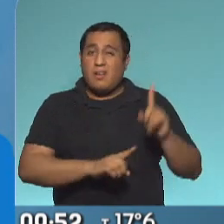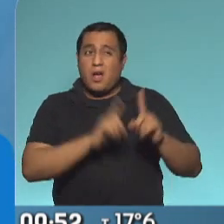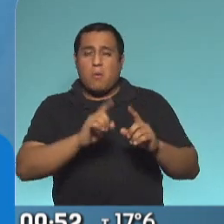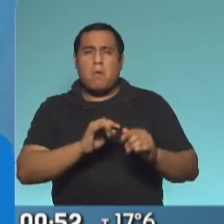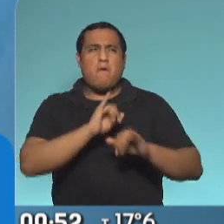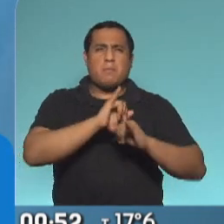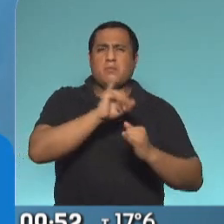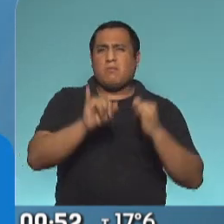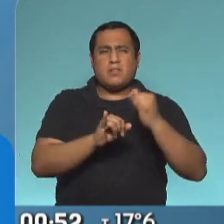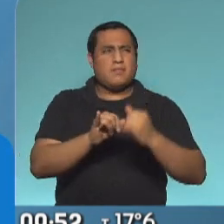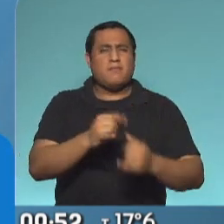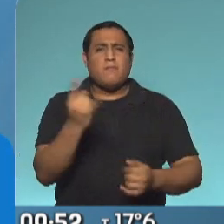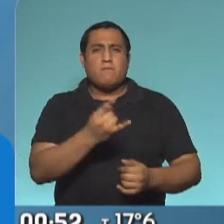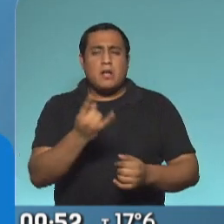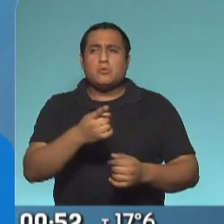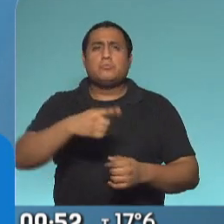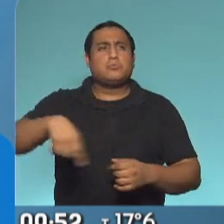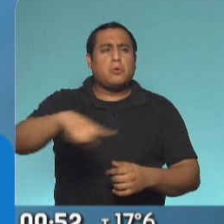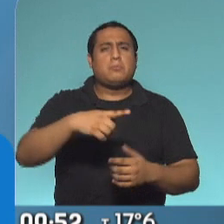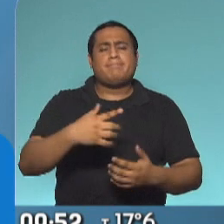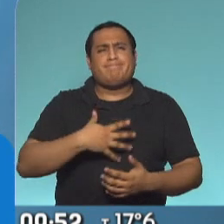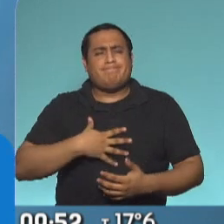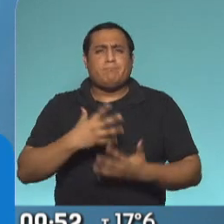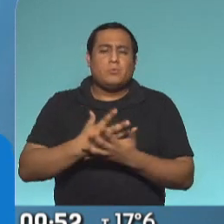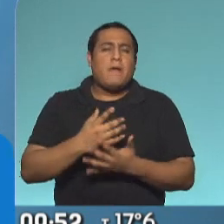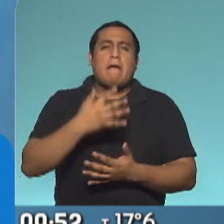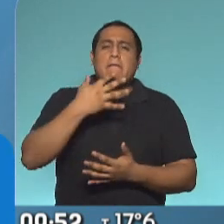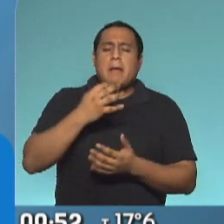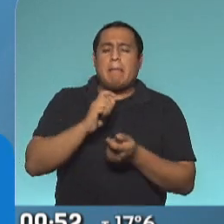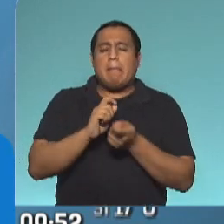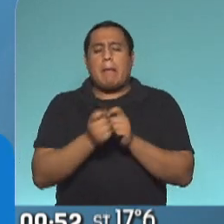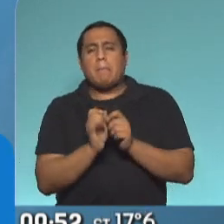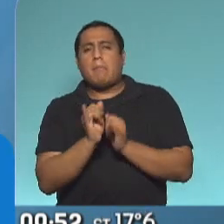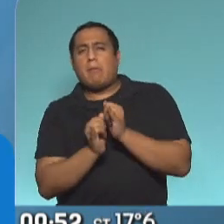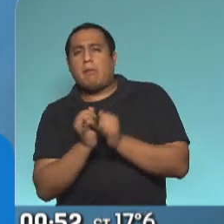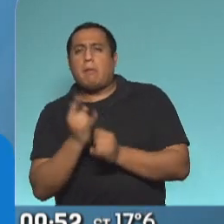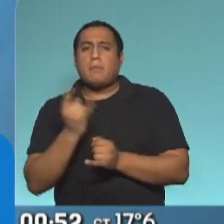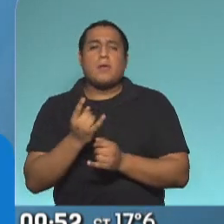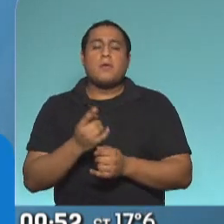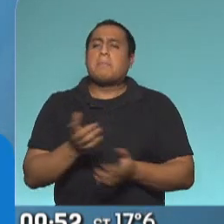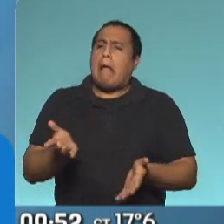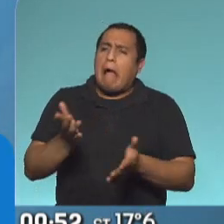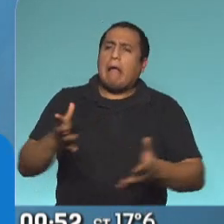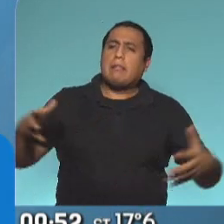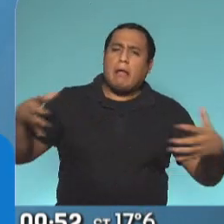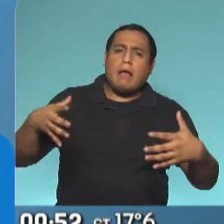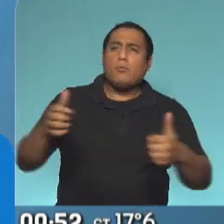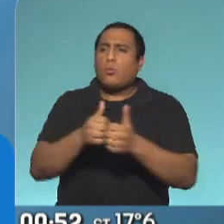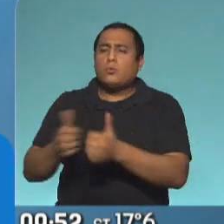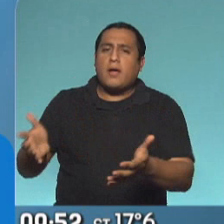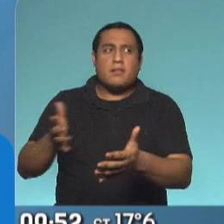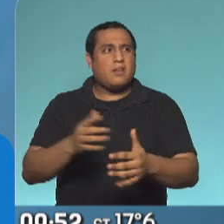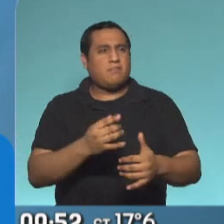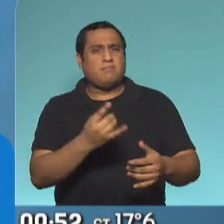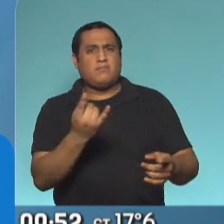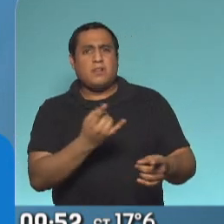que lastiman tergiversando la verdad como es en el caso de las reuniones sociales que acaba de explicar carla